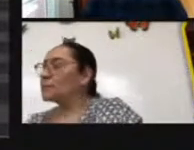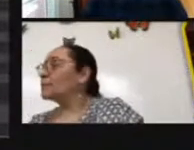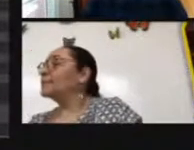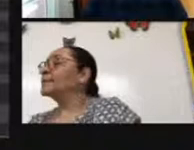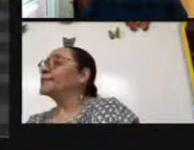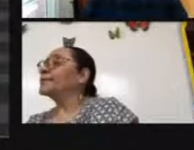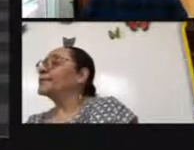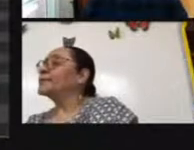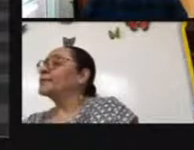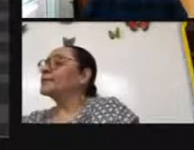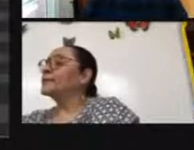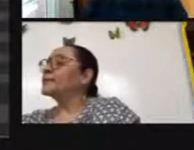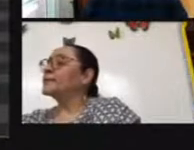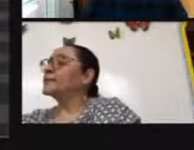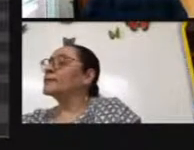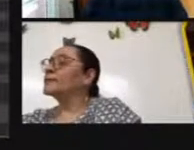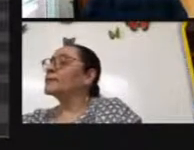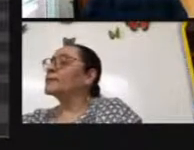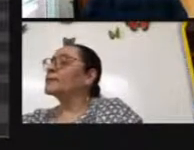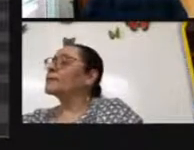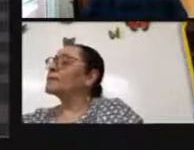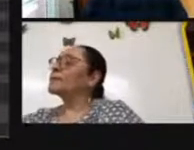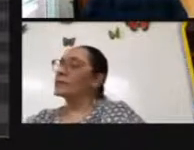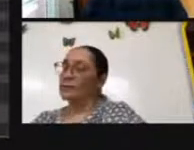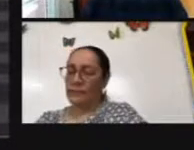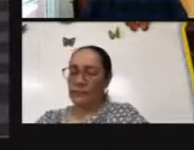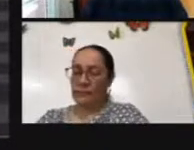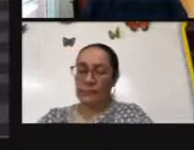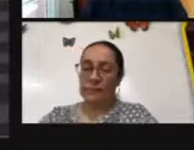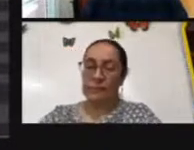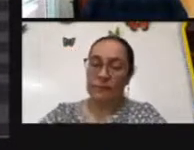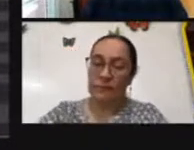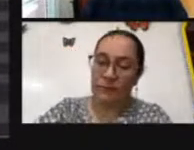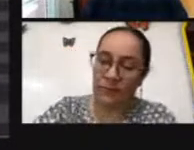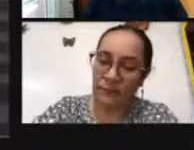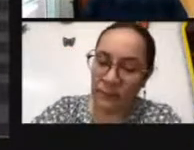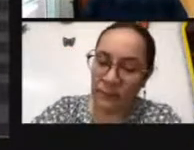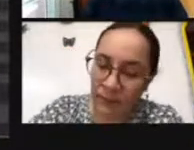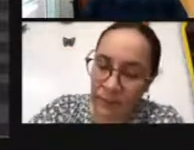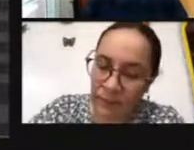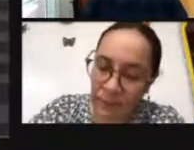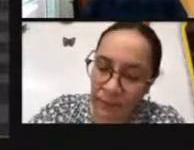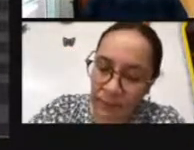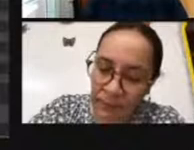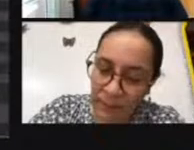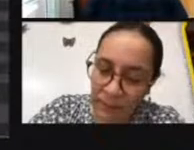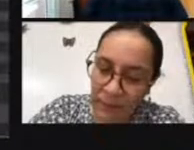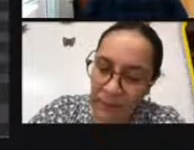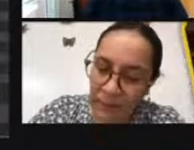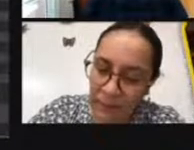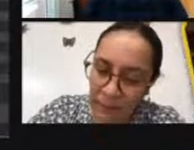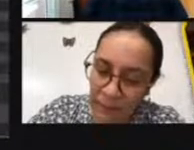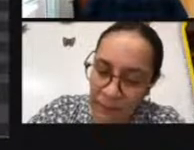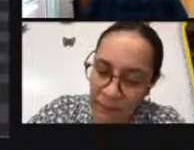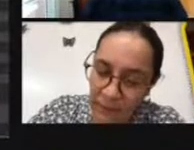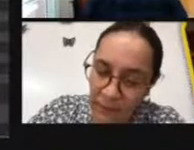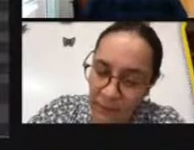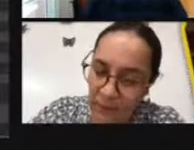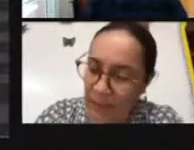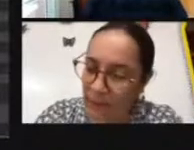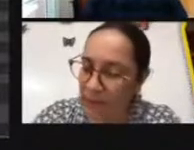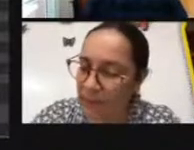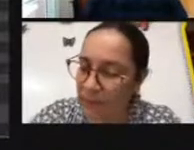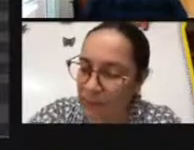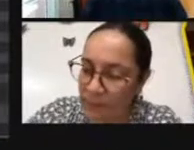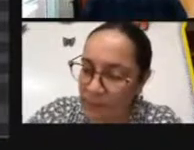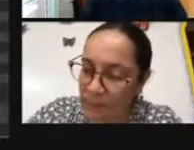electrónico, por favor, diputado. Cierres el sistema electrónico de votación. ¿Falta alguna diputada o diputado